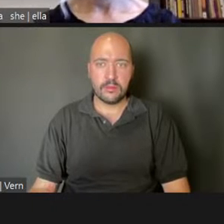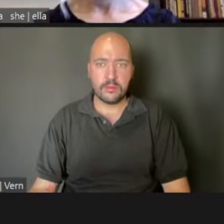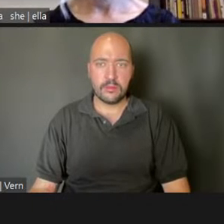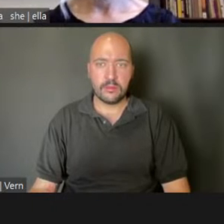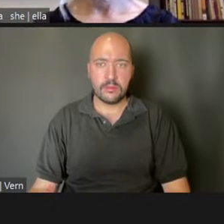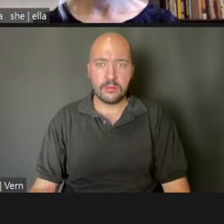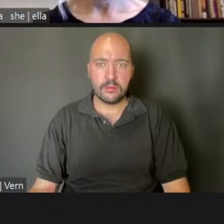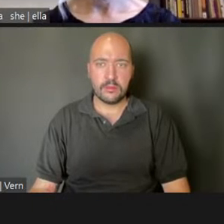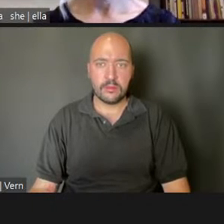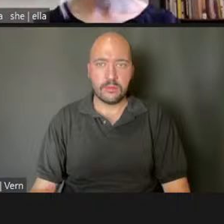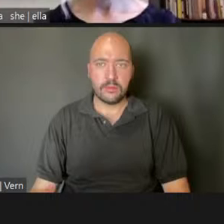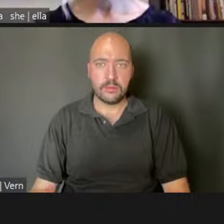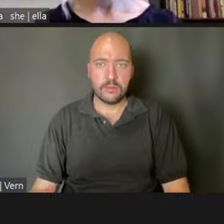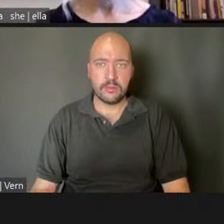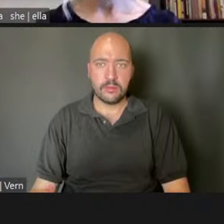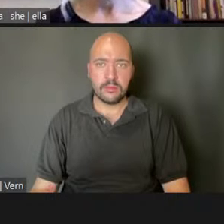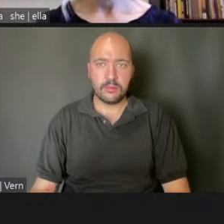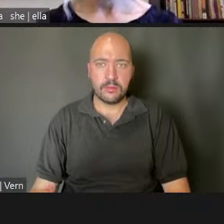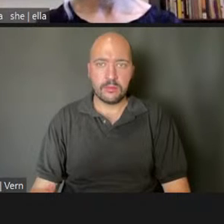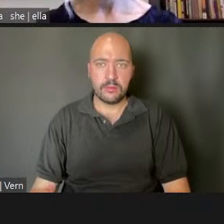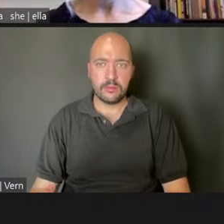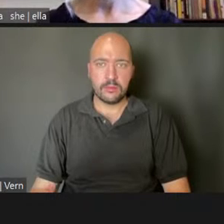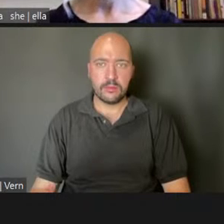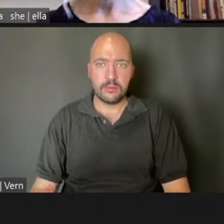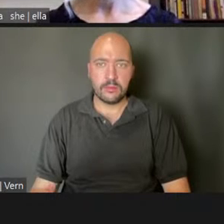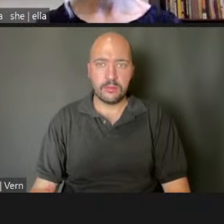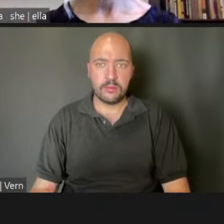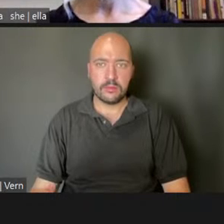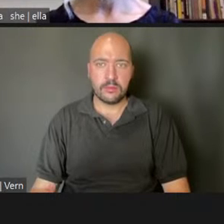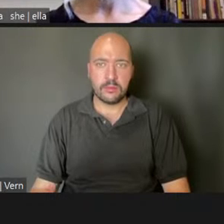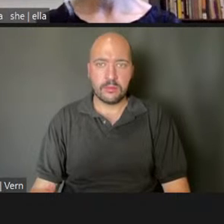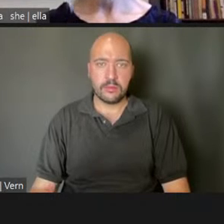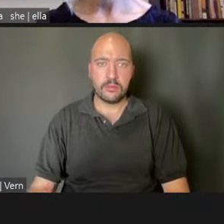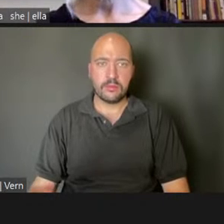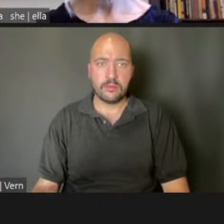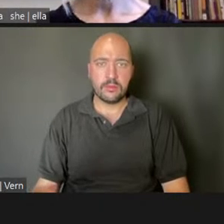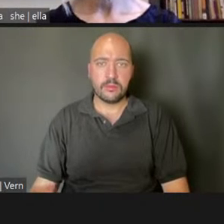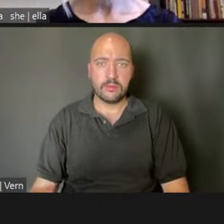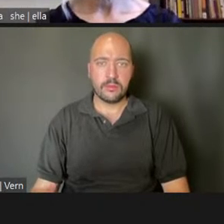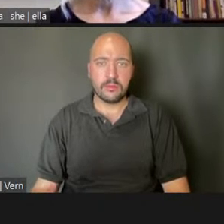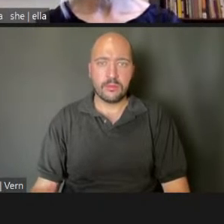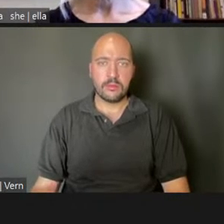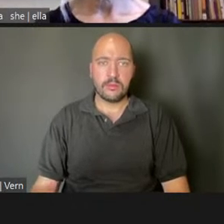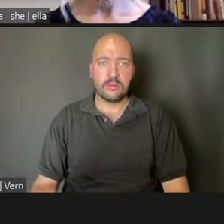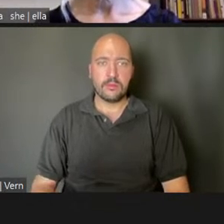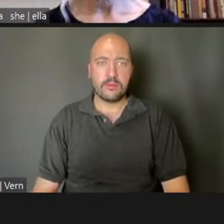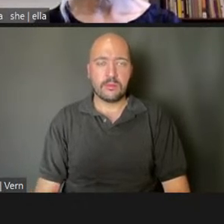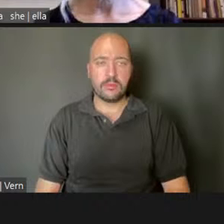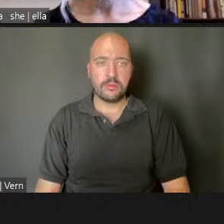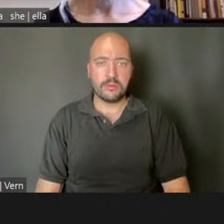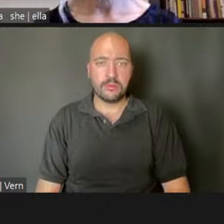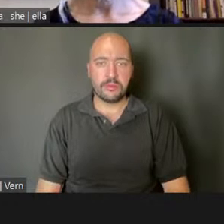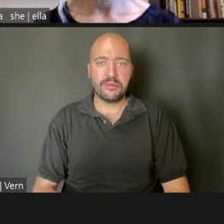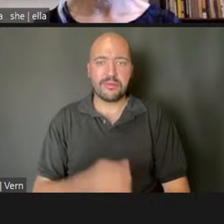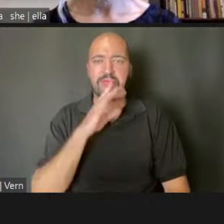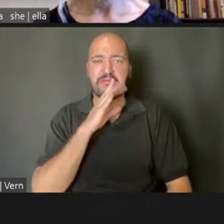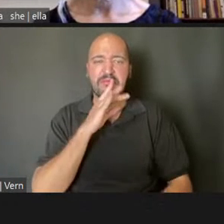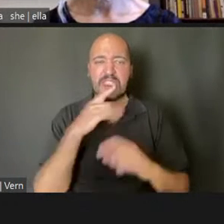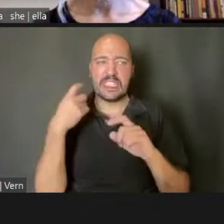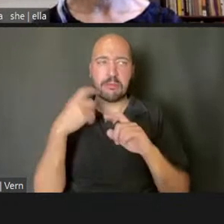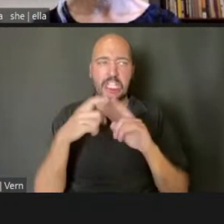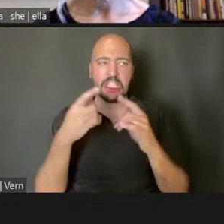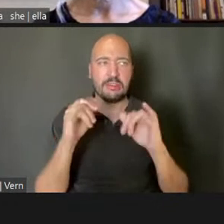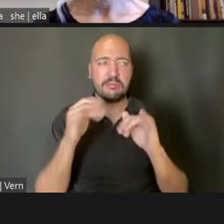de mi casa o en el territorio donde son mis abuelas y mis abuelos y mis papás, pues allí está